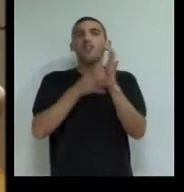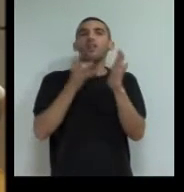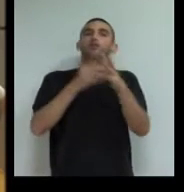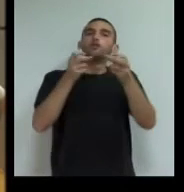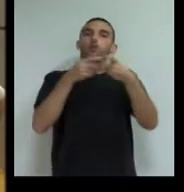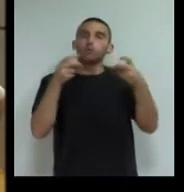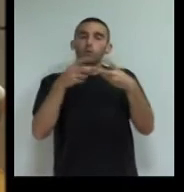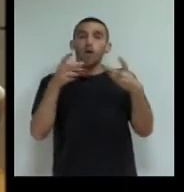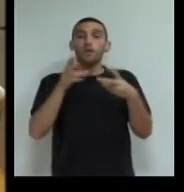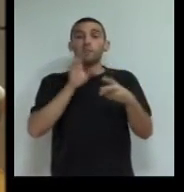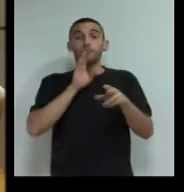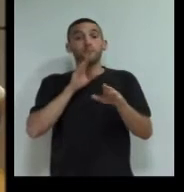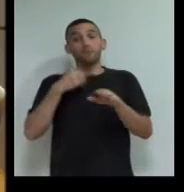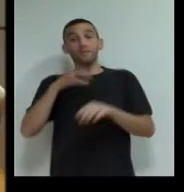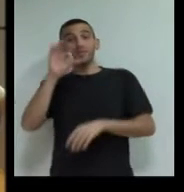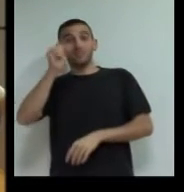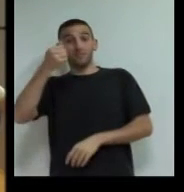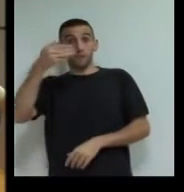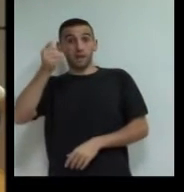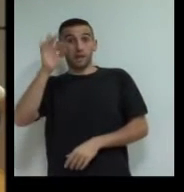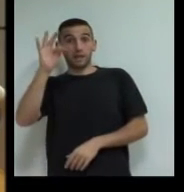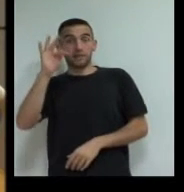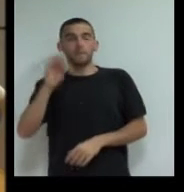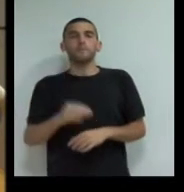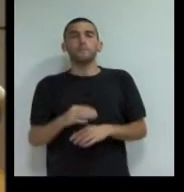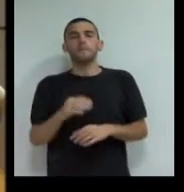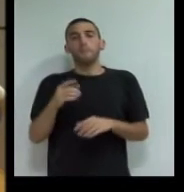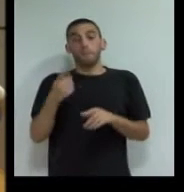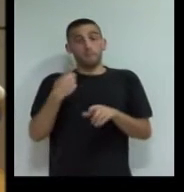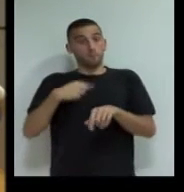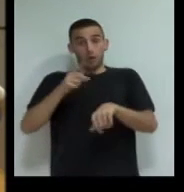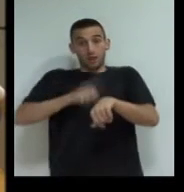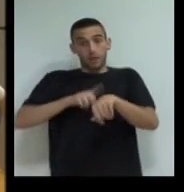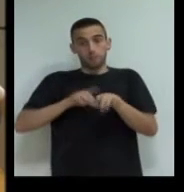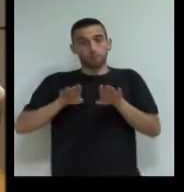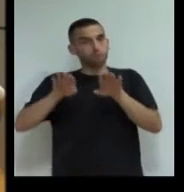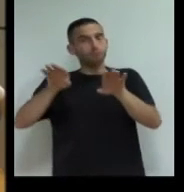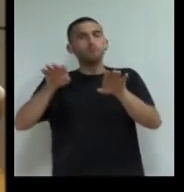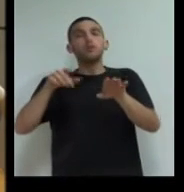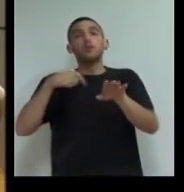paralelo a Sabbath, a la herramienta que estamos haciendo, estamos